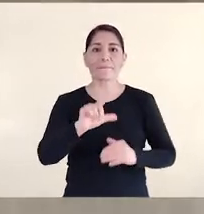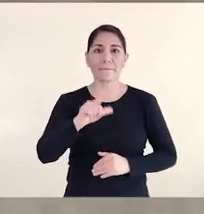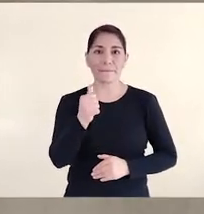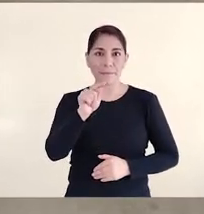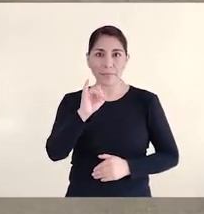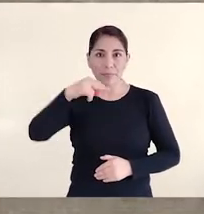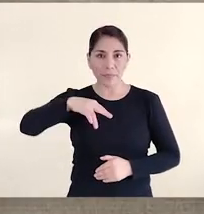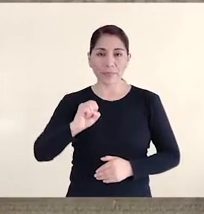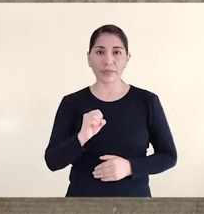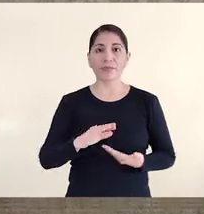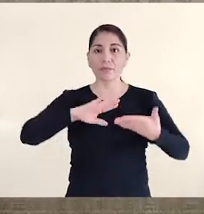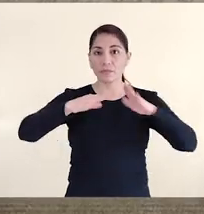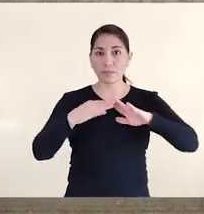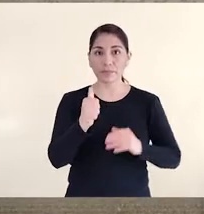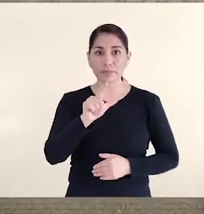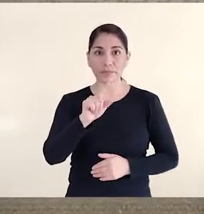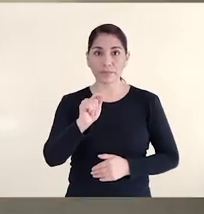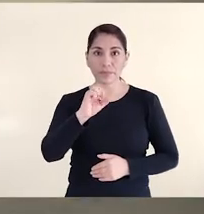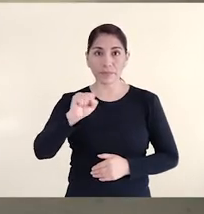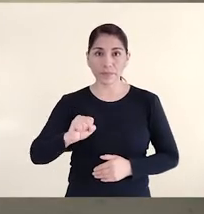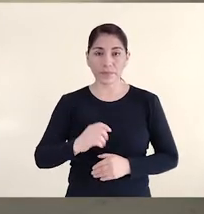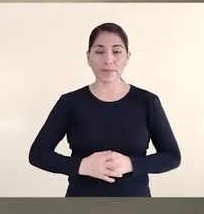una ciudad cuya identidad es también barrio